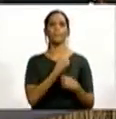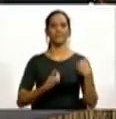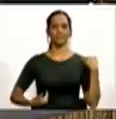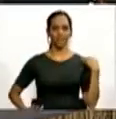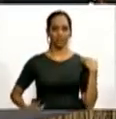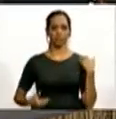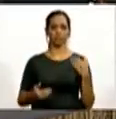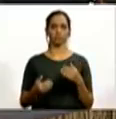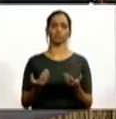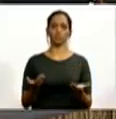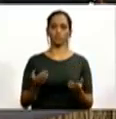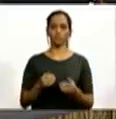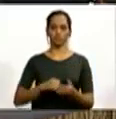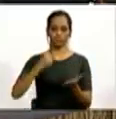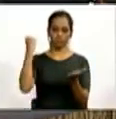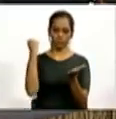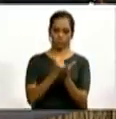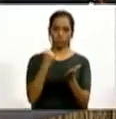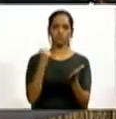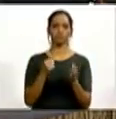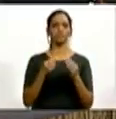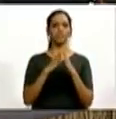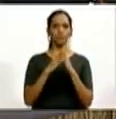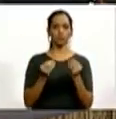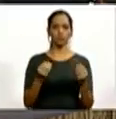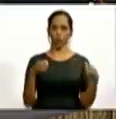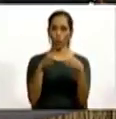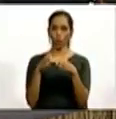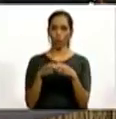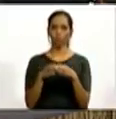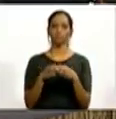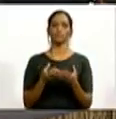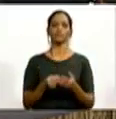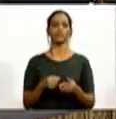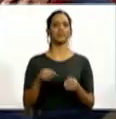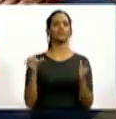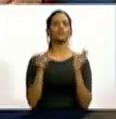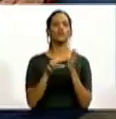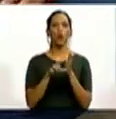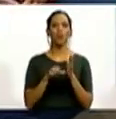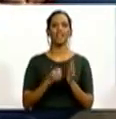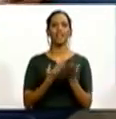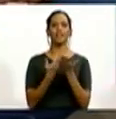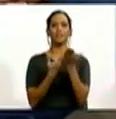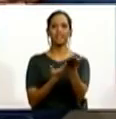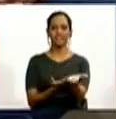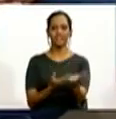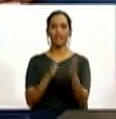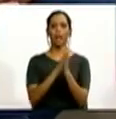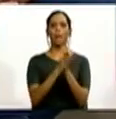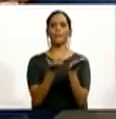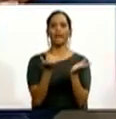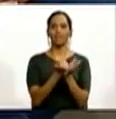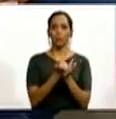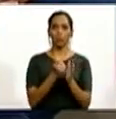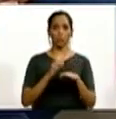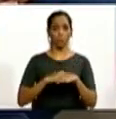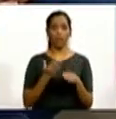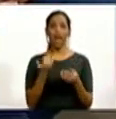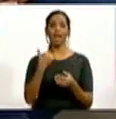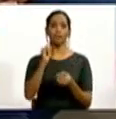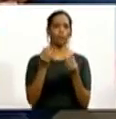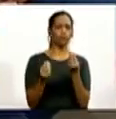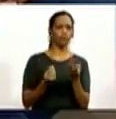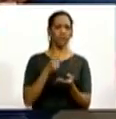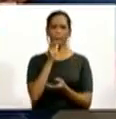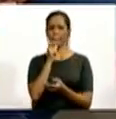ellos pues sellan el de toda la delegación. Claro. Ese señor, ¿dónde él presenta el pasaporte? Porque hay mucha